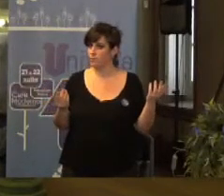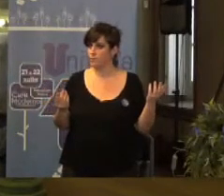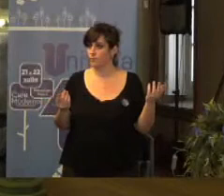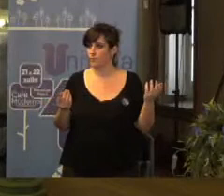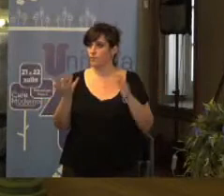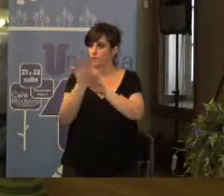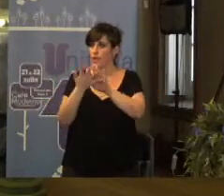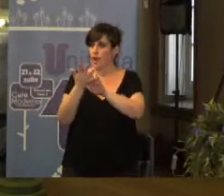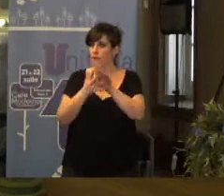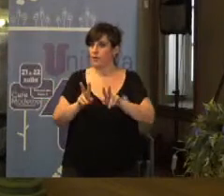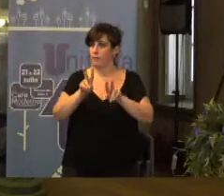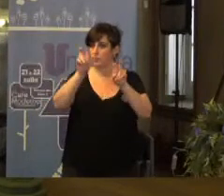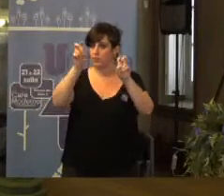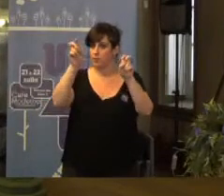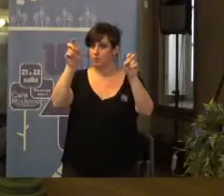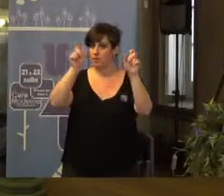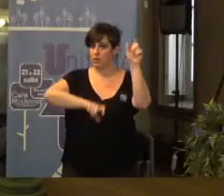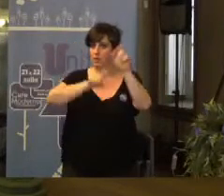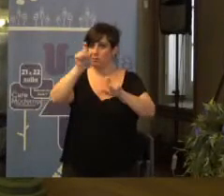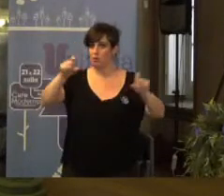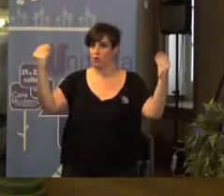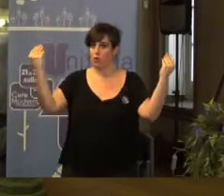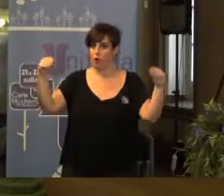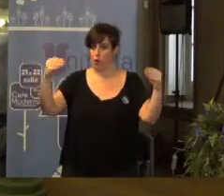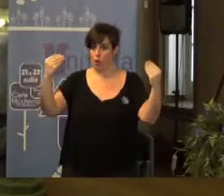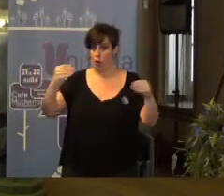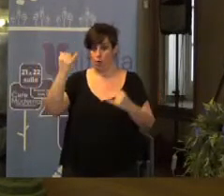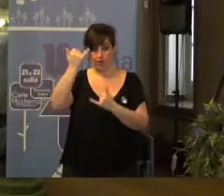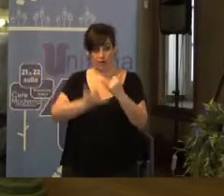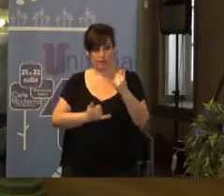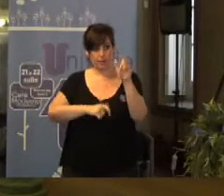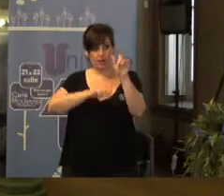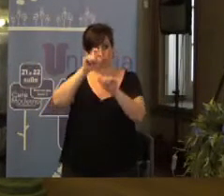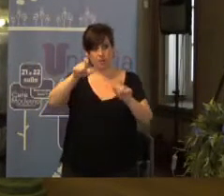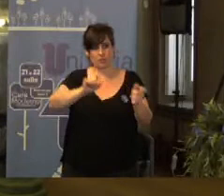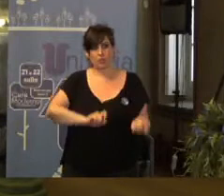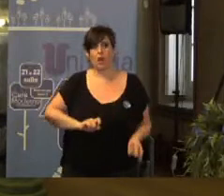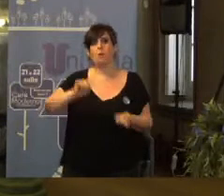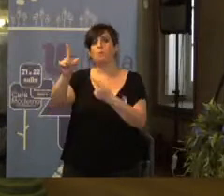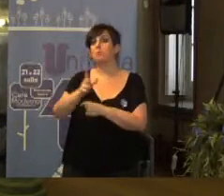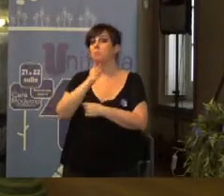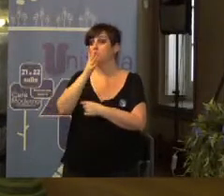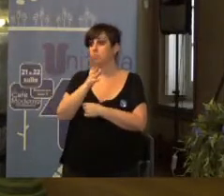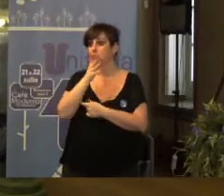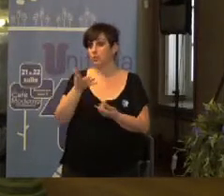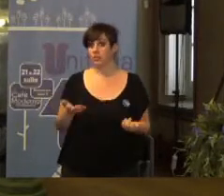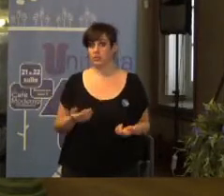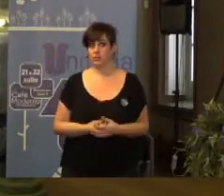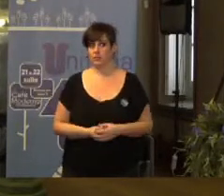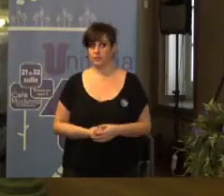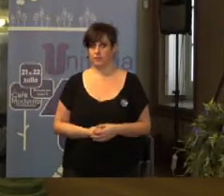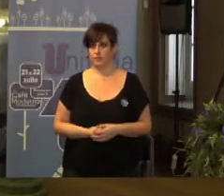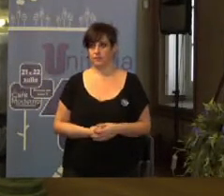nosos mozos teñen que marchar, estamos dicindo, están chegando moita xente a